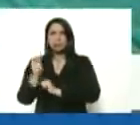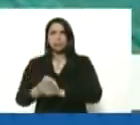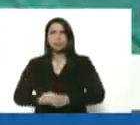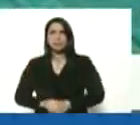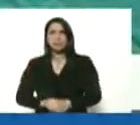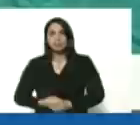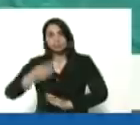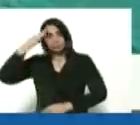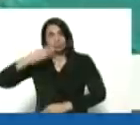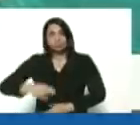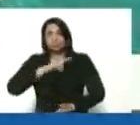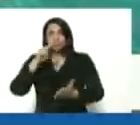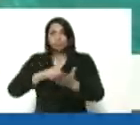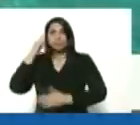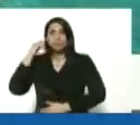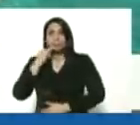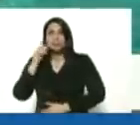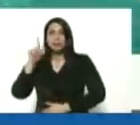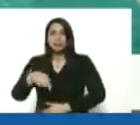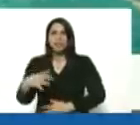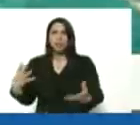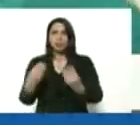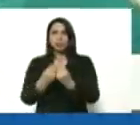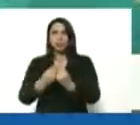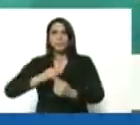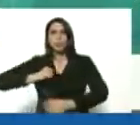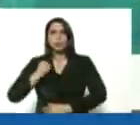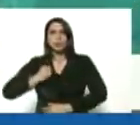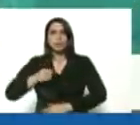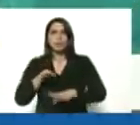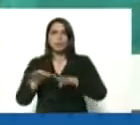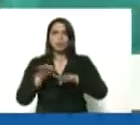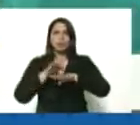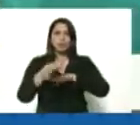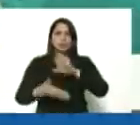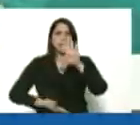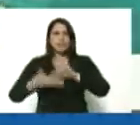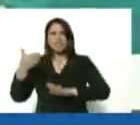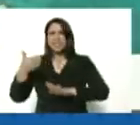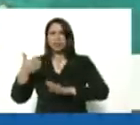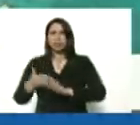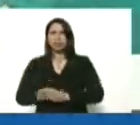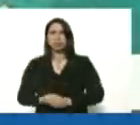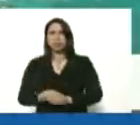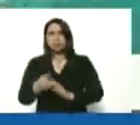la Milicia Nacional y la Policía Municipal salieron con chopos,